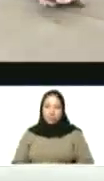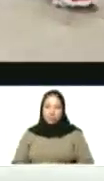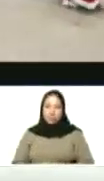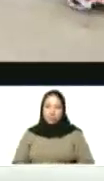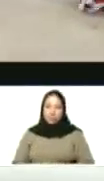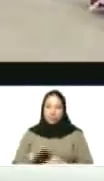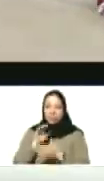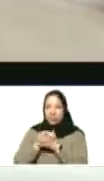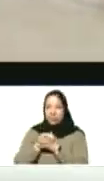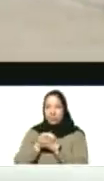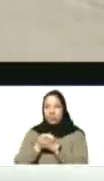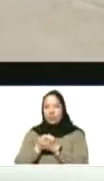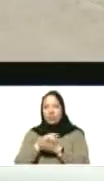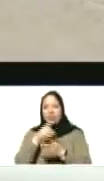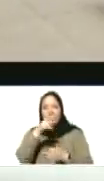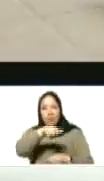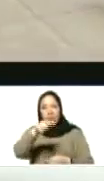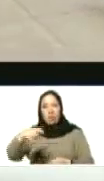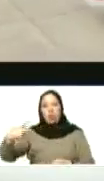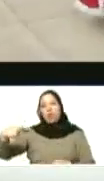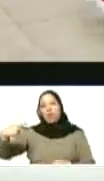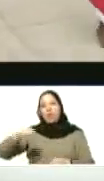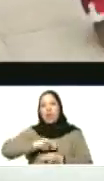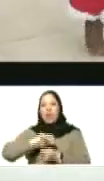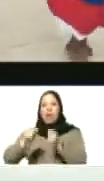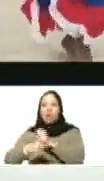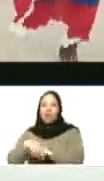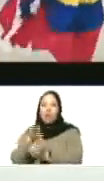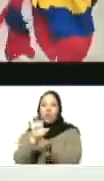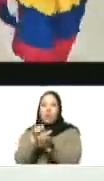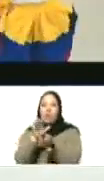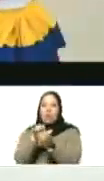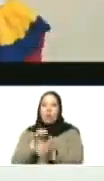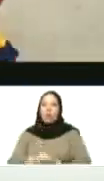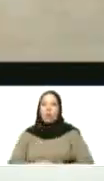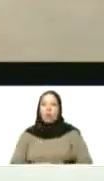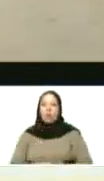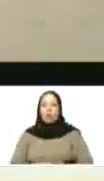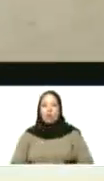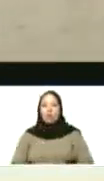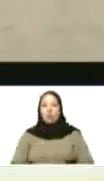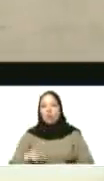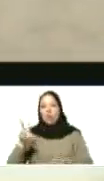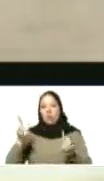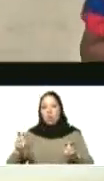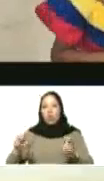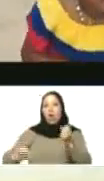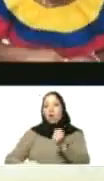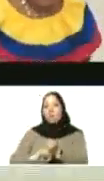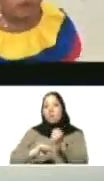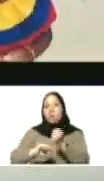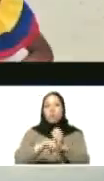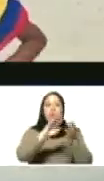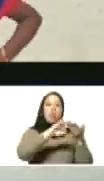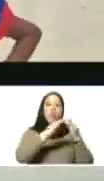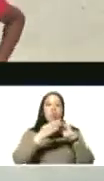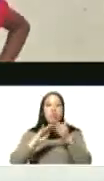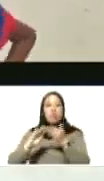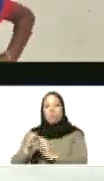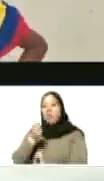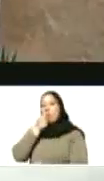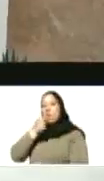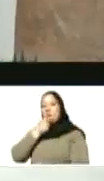Dayana, bueno, de Las Tejerías a Margarita, a hacer una nueva vida con el apoyo de la comunidad. Y qué bonito